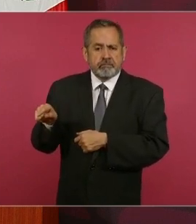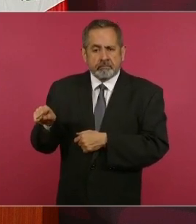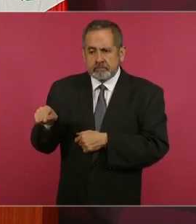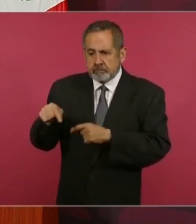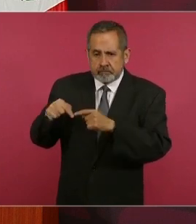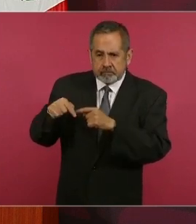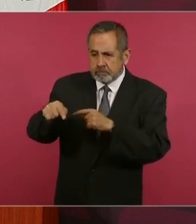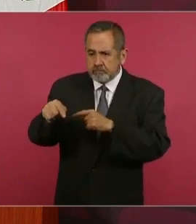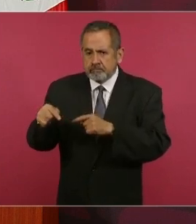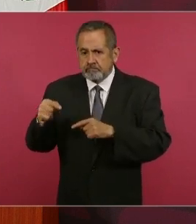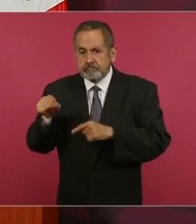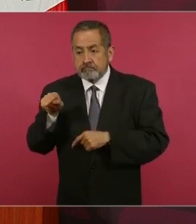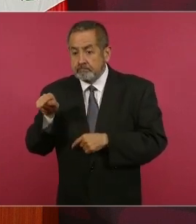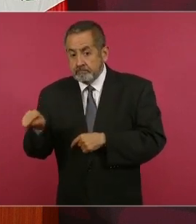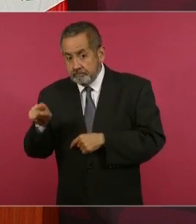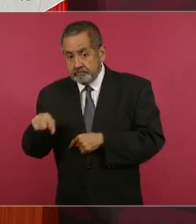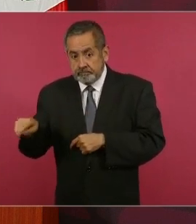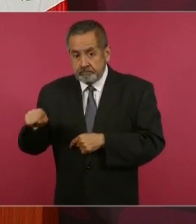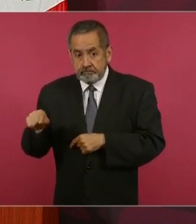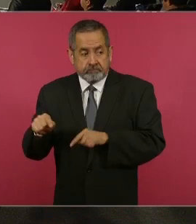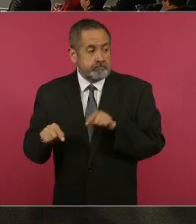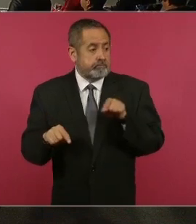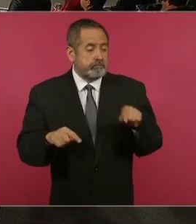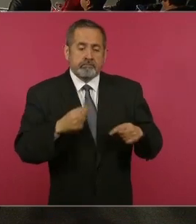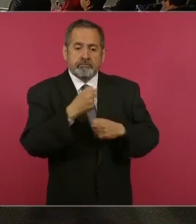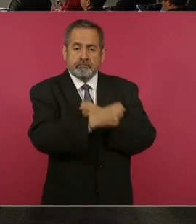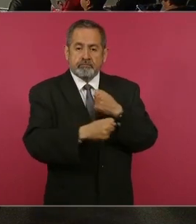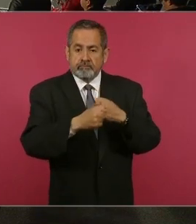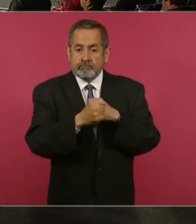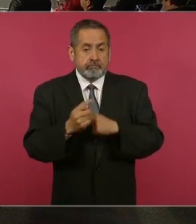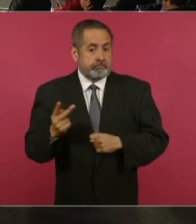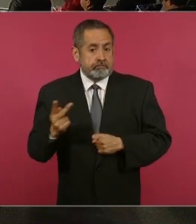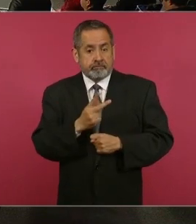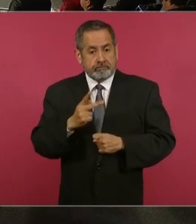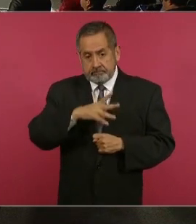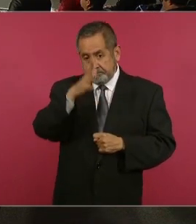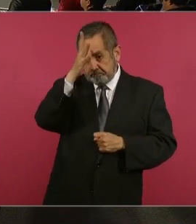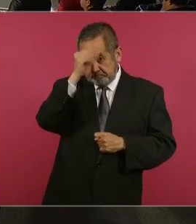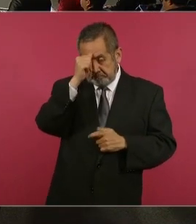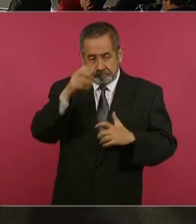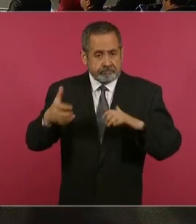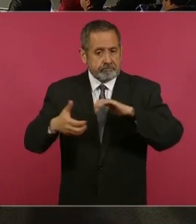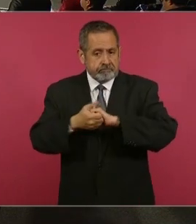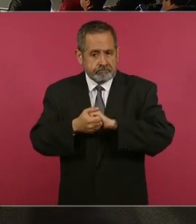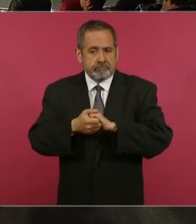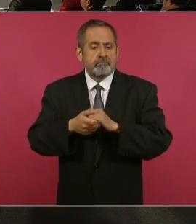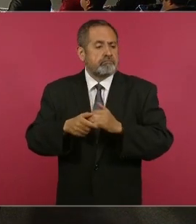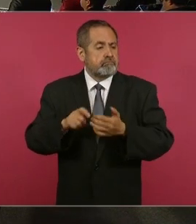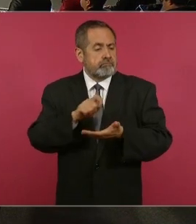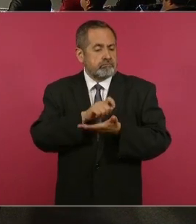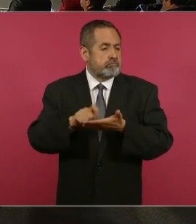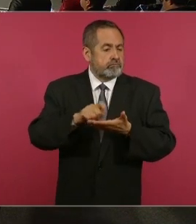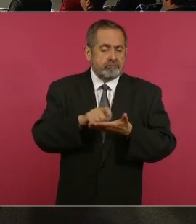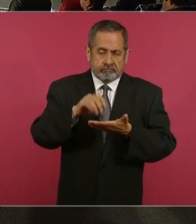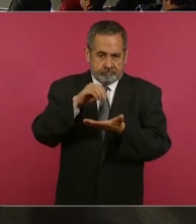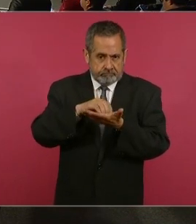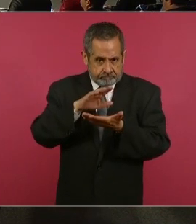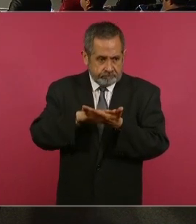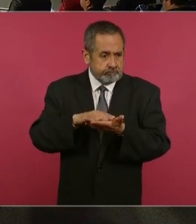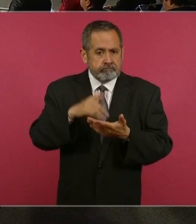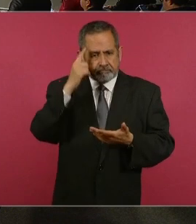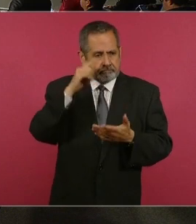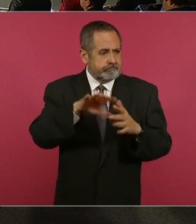cerrar el acuerdo con las tiendas departamentales para la entrega de más